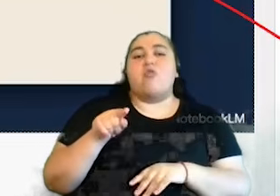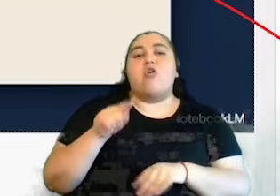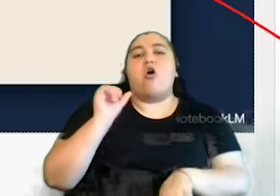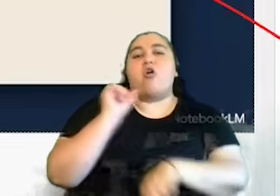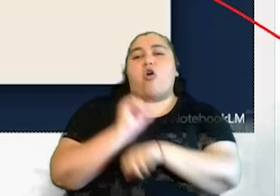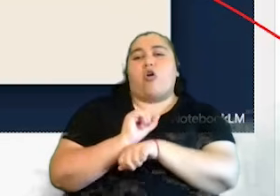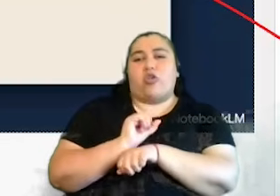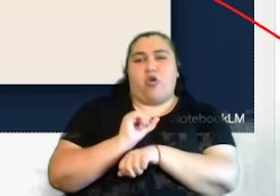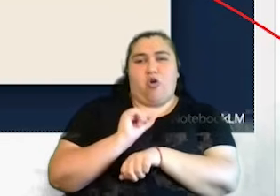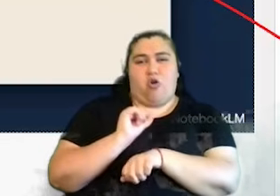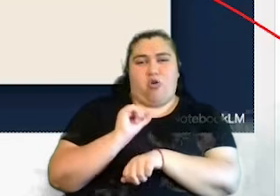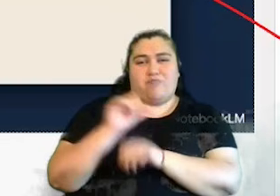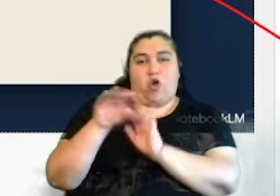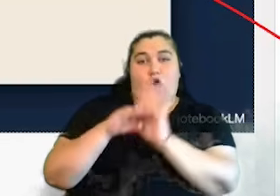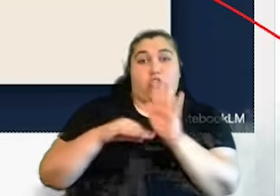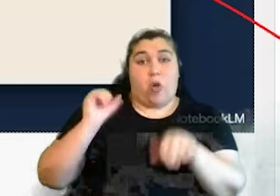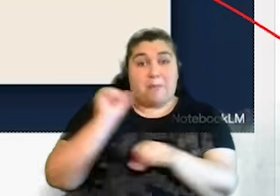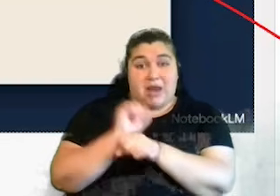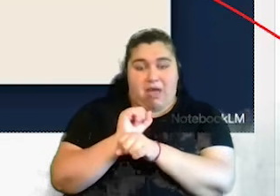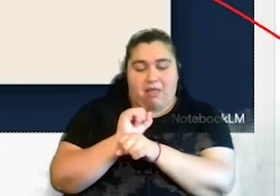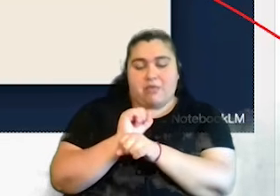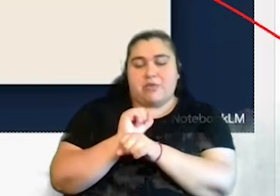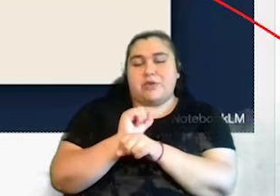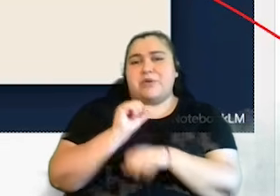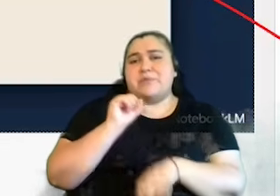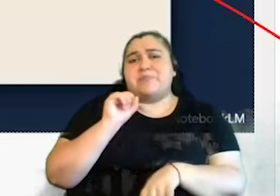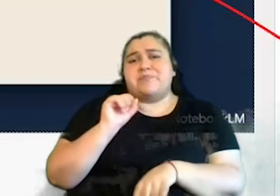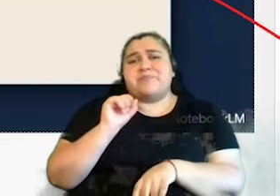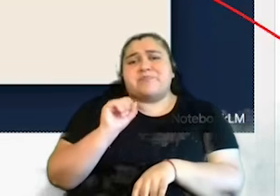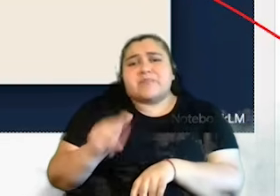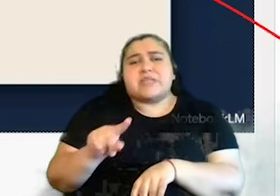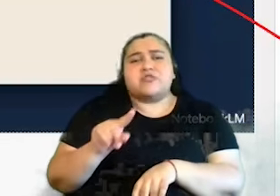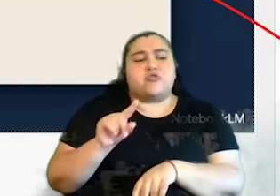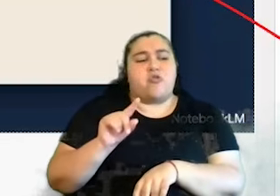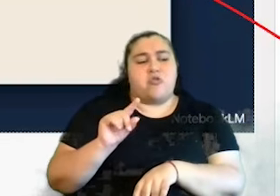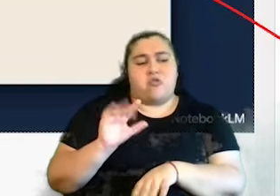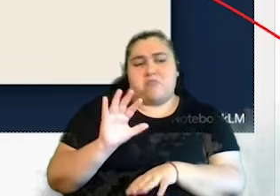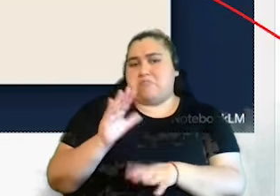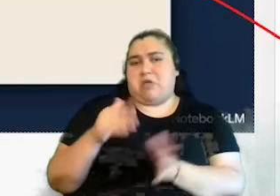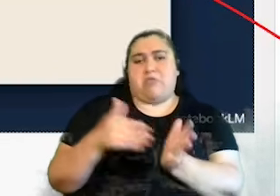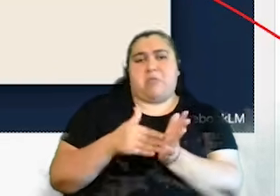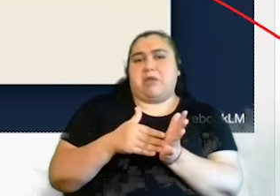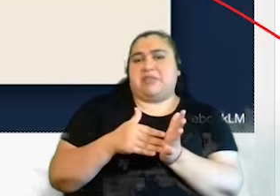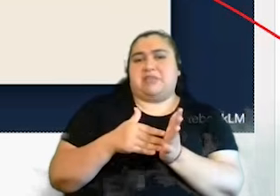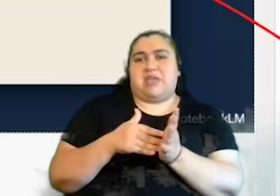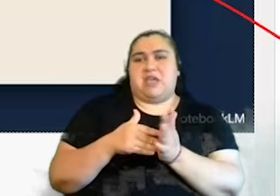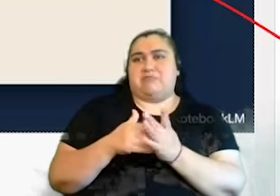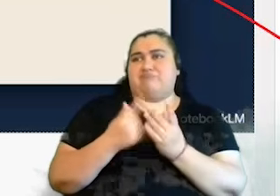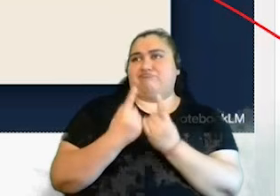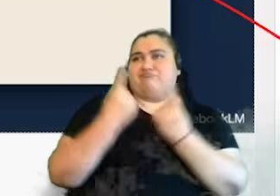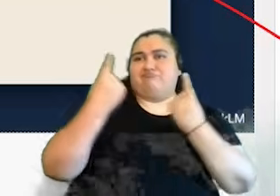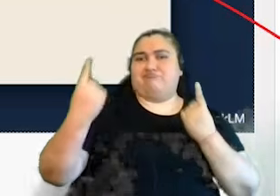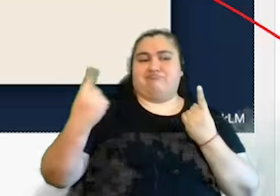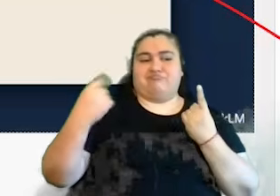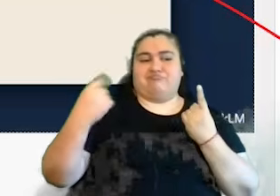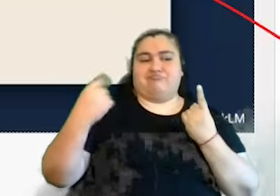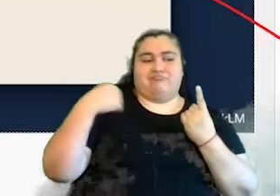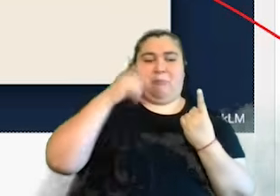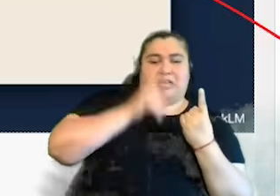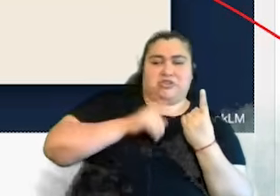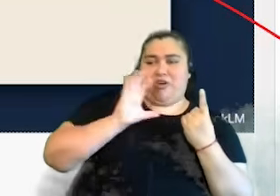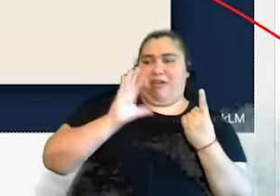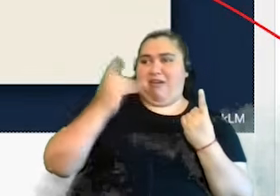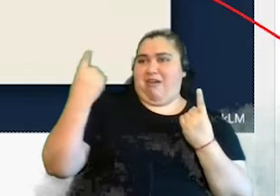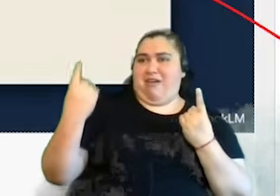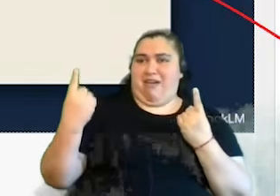este artículo? Este artículo posibilita a las partes, cuando hay un conflicto, en que puedan subsanar este conflicto mediante